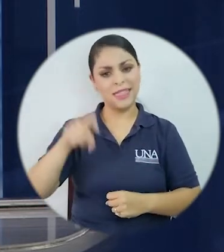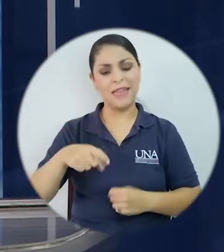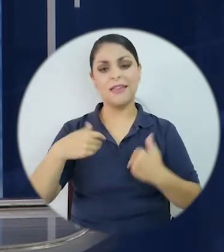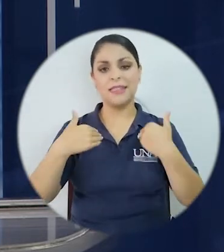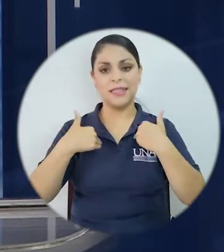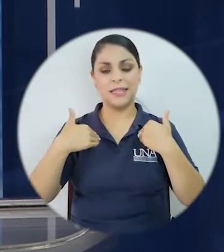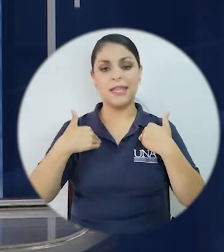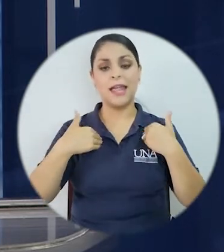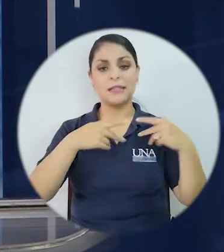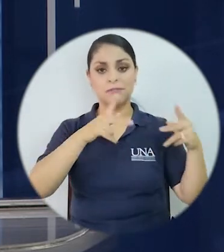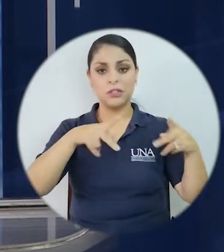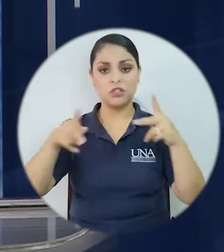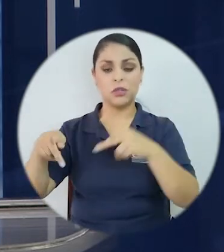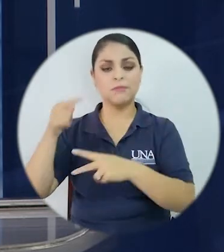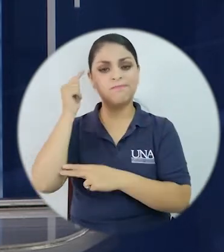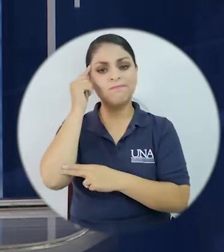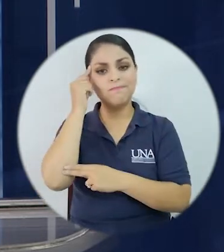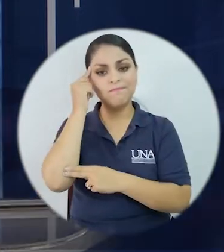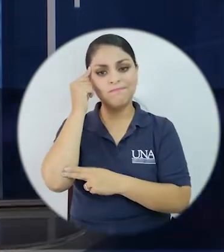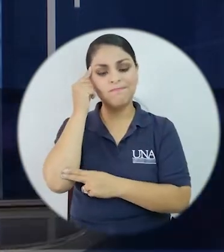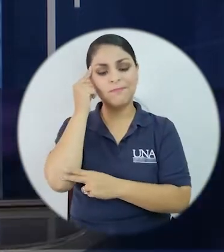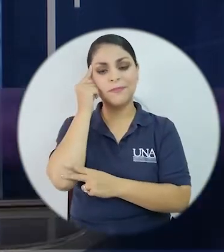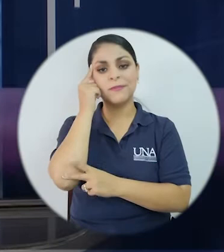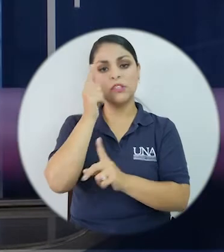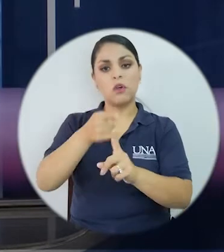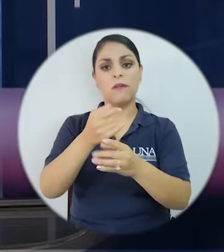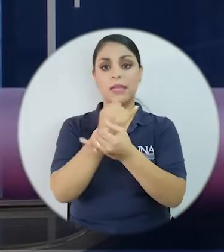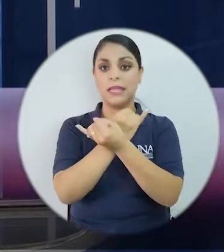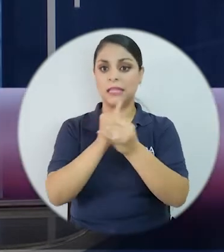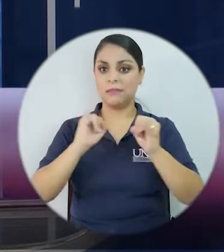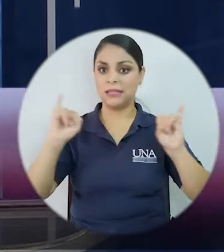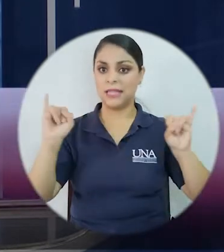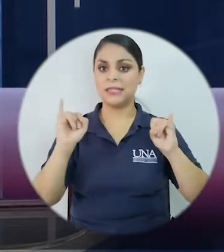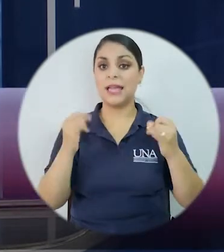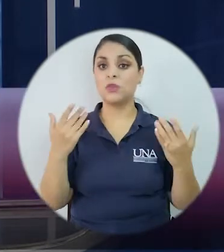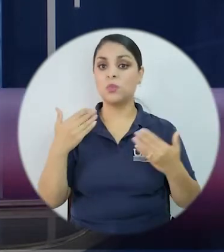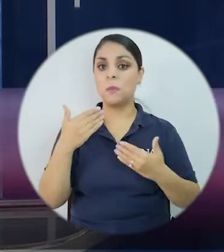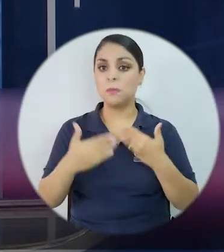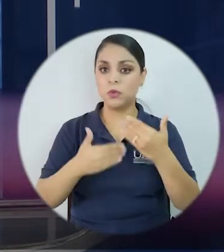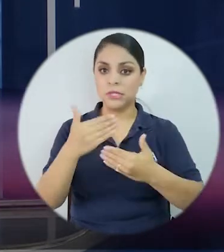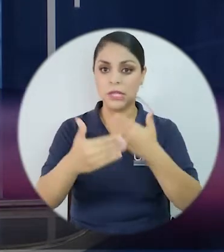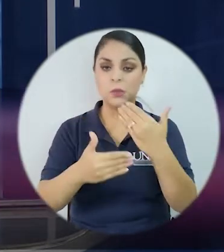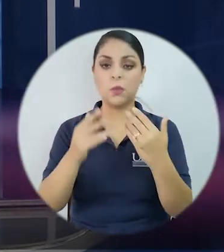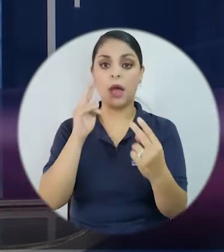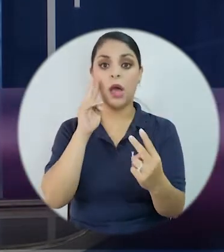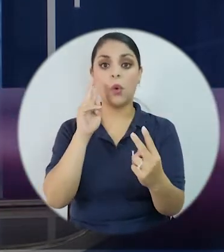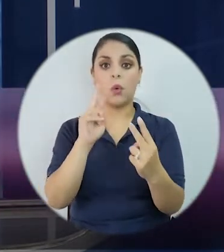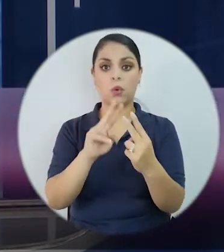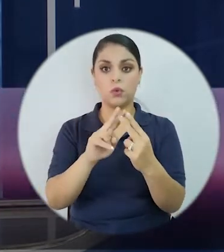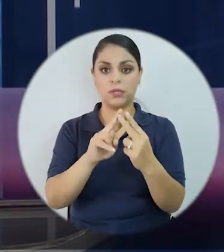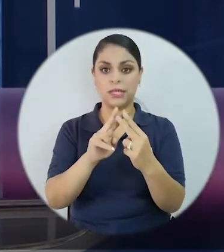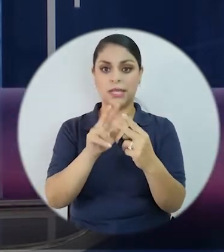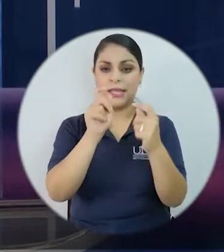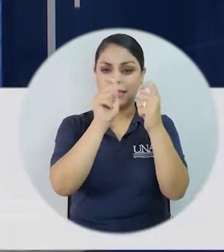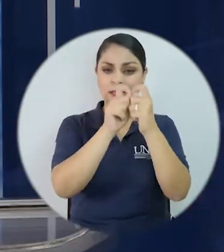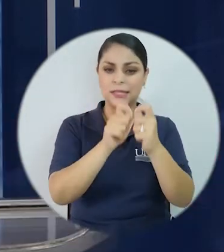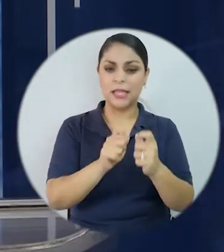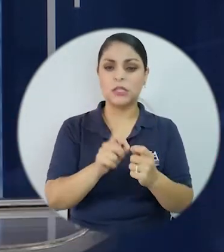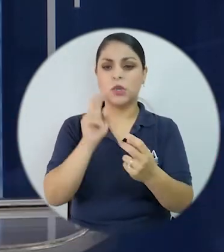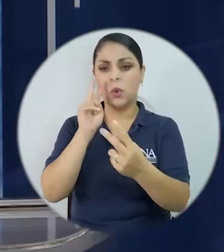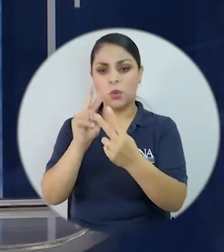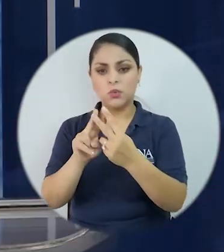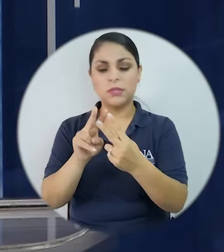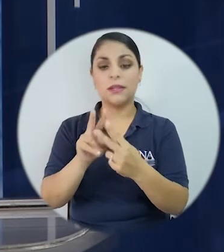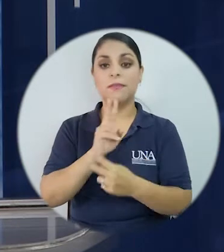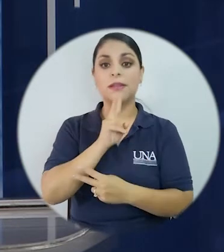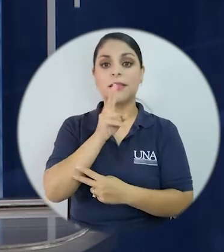llevar a los ciudadanos a reflexionar sobre la independencia como un proceso, a conocer los detalles, a conocer las